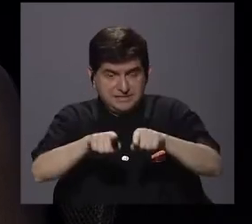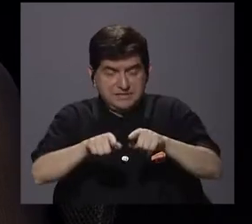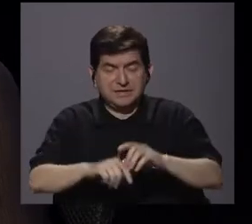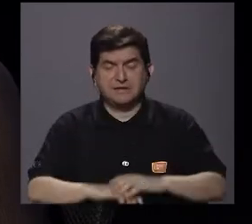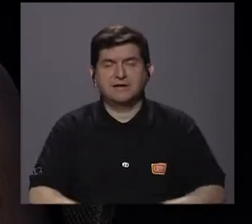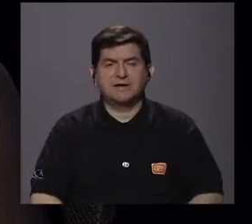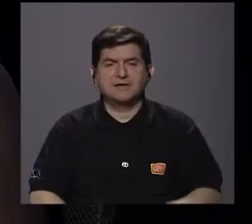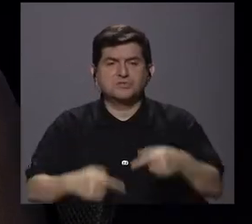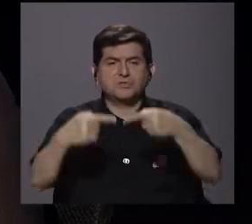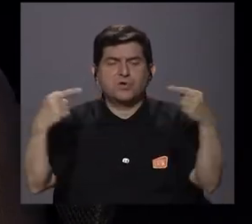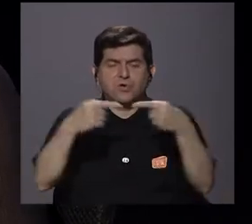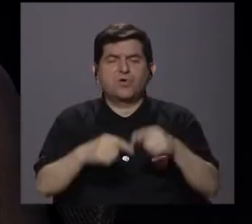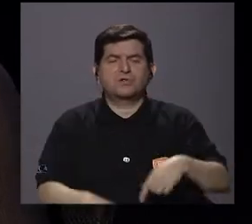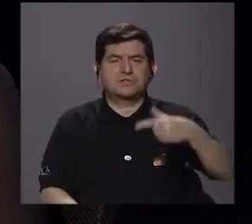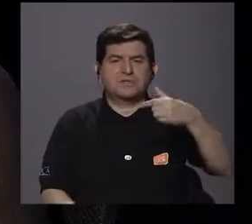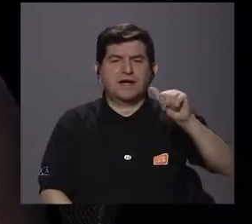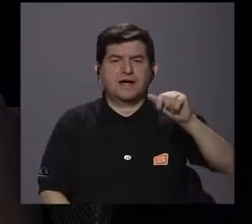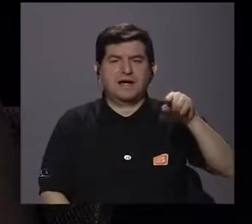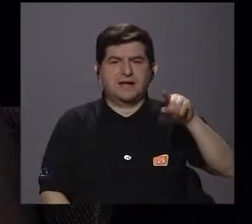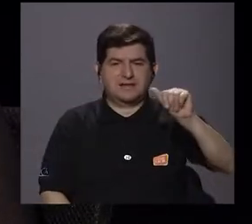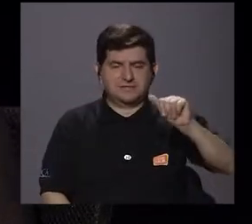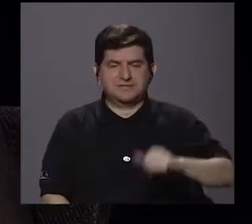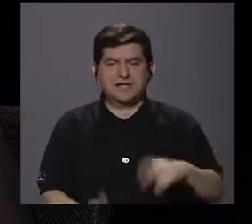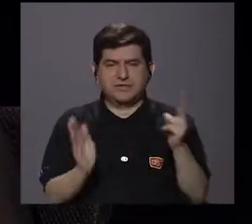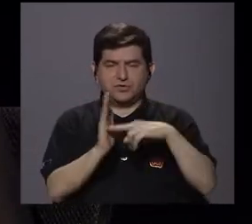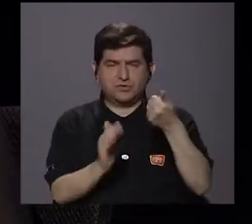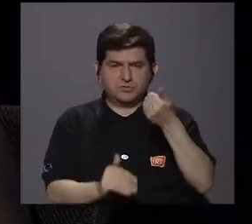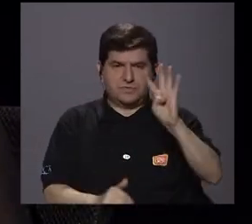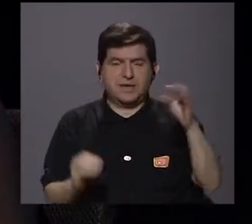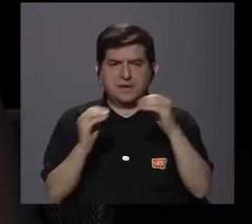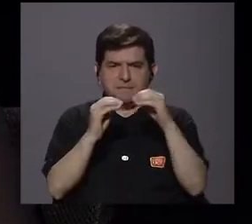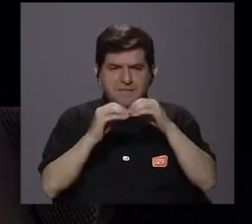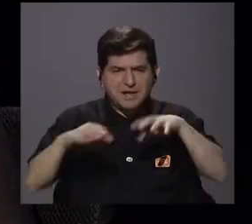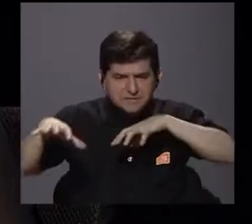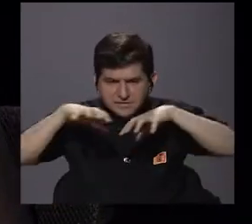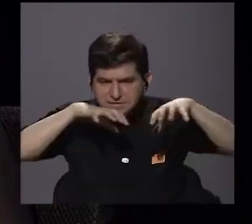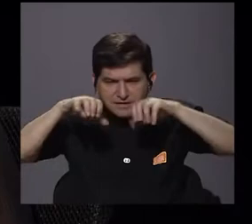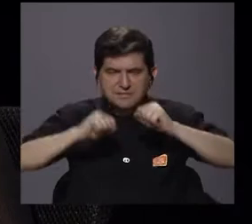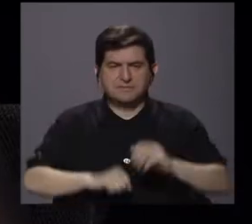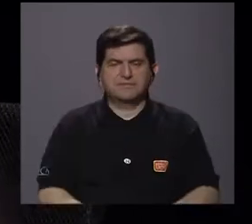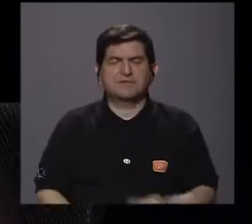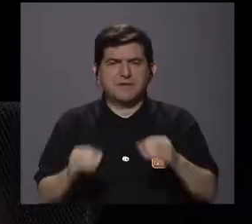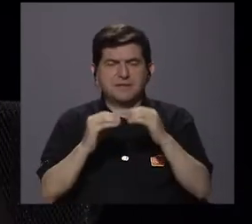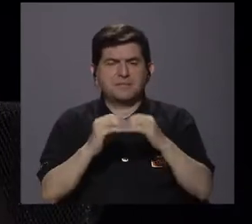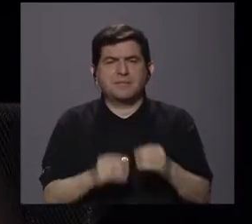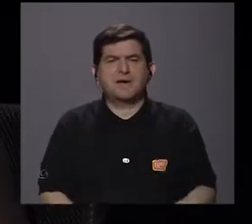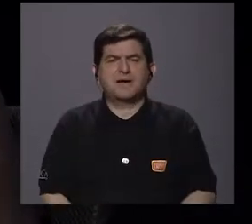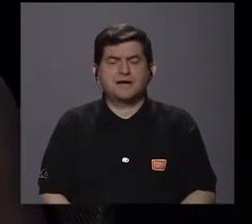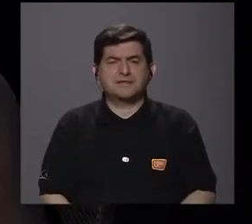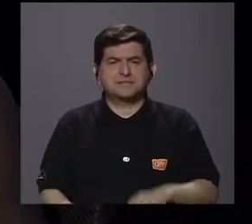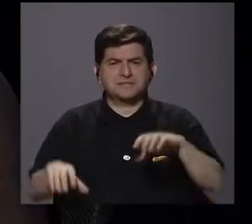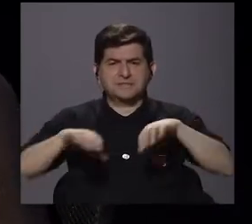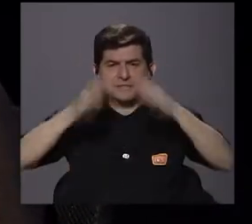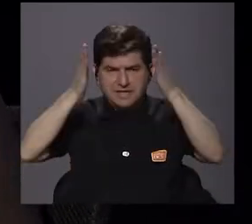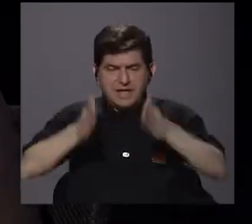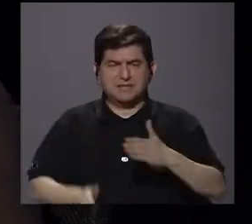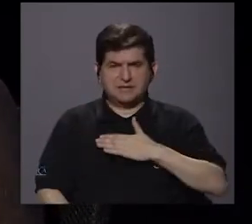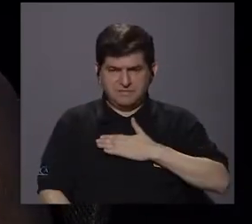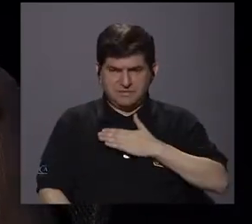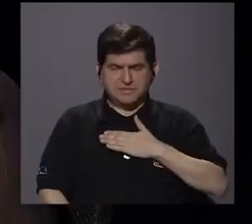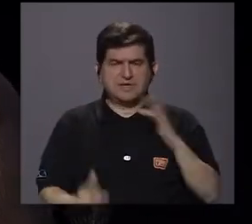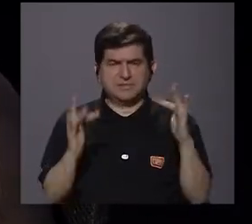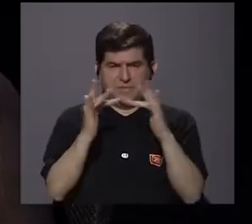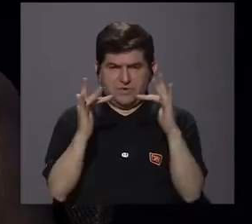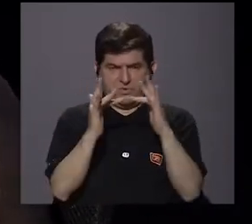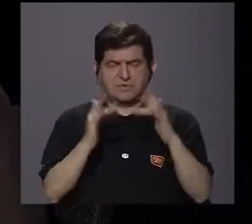Israel, en contra de Gaza en el 2014, hubo más movilización, hubo más conexión de activistas conmigo, no solamente